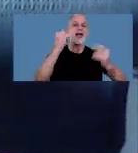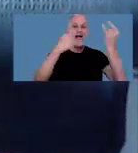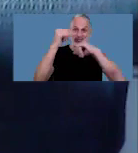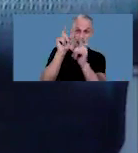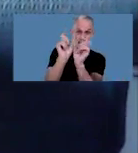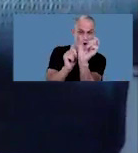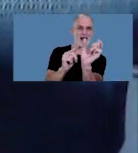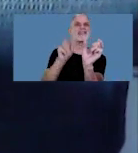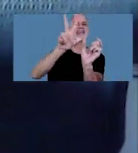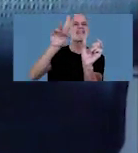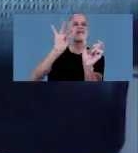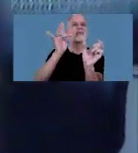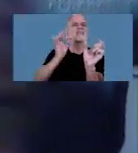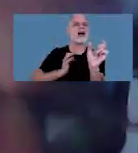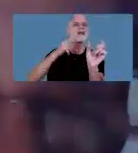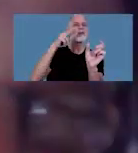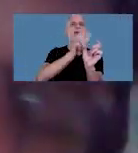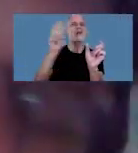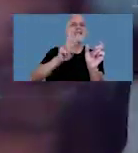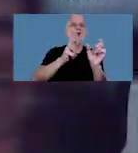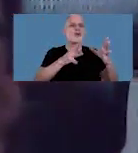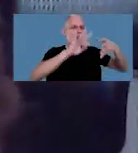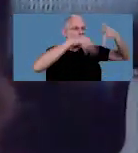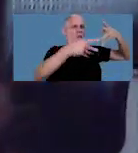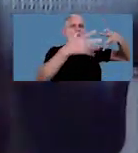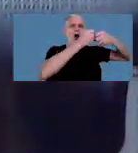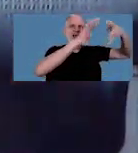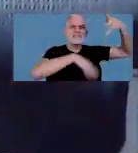de diciembre del 2022 en la bolsa de origen,